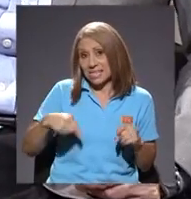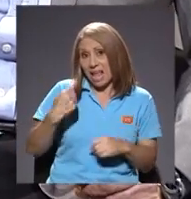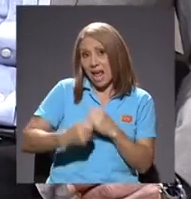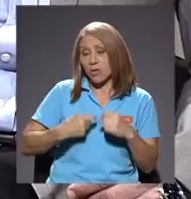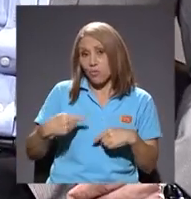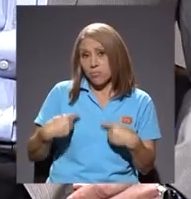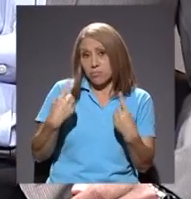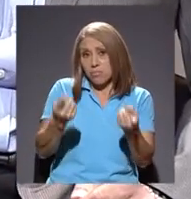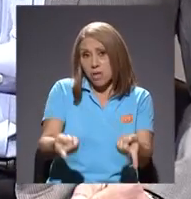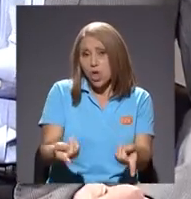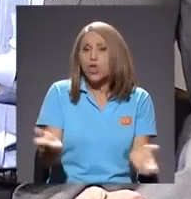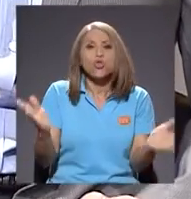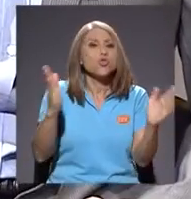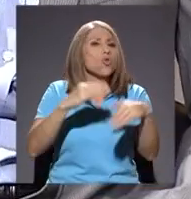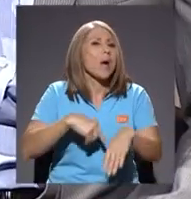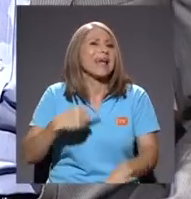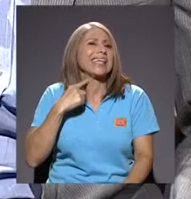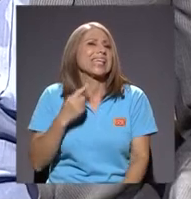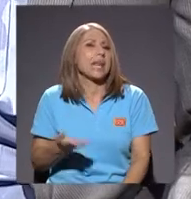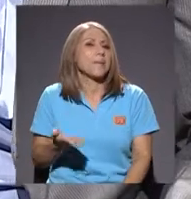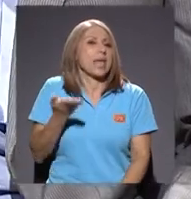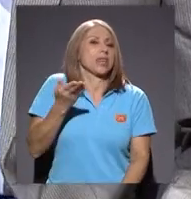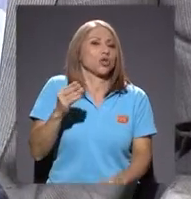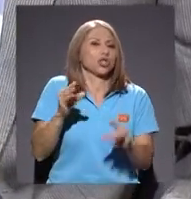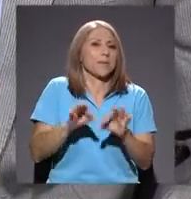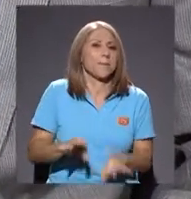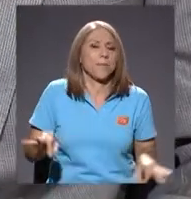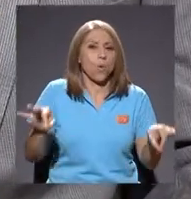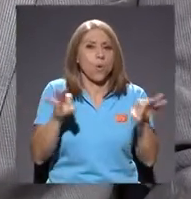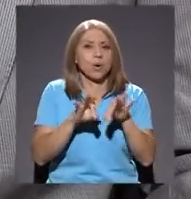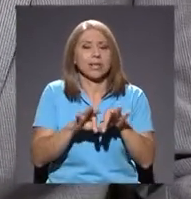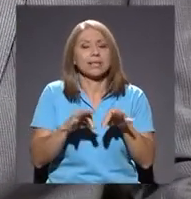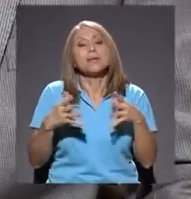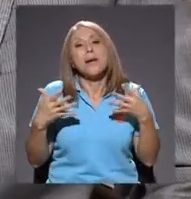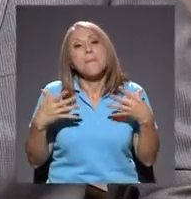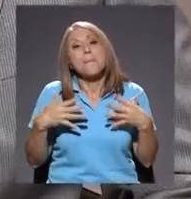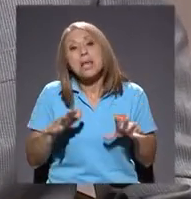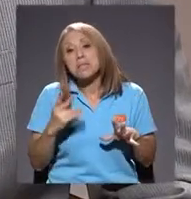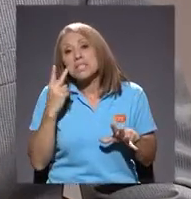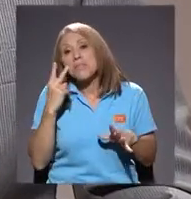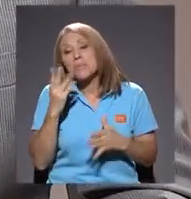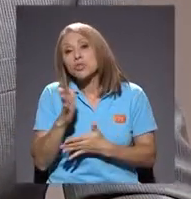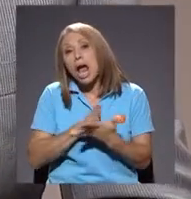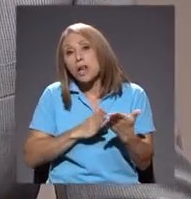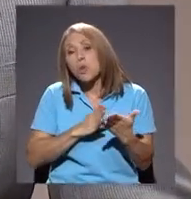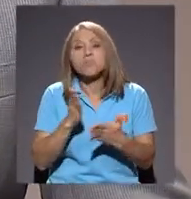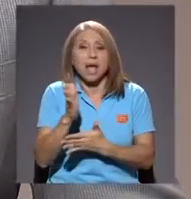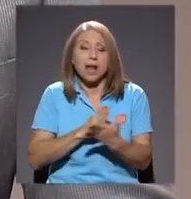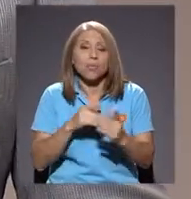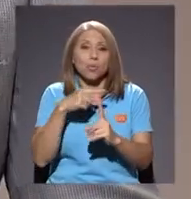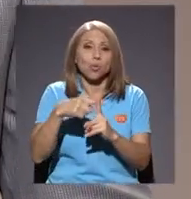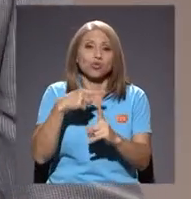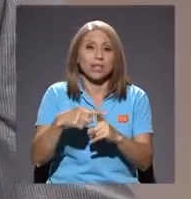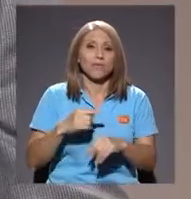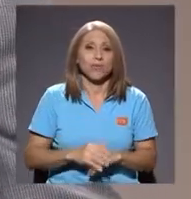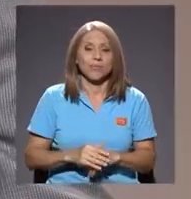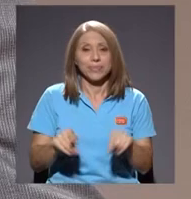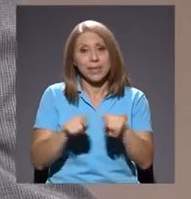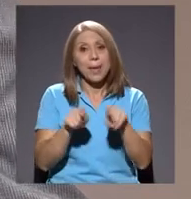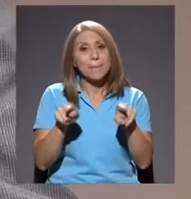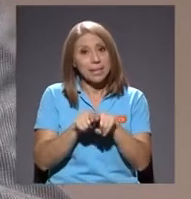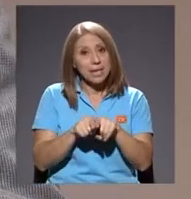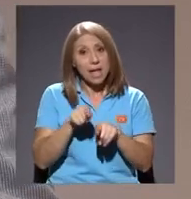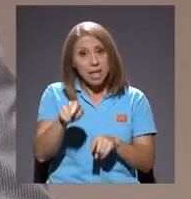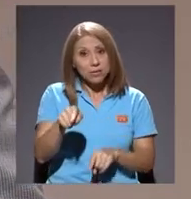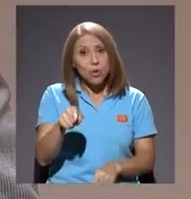vamos a tener incrementos significativos y más bien algún efecto va a ser un efecto positivo que es importante tener en cuenta que eso nos